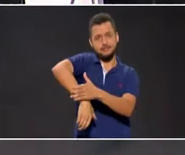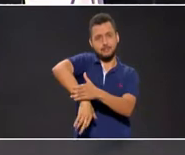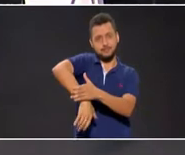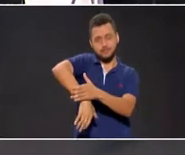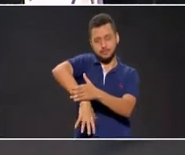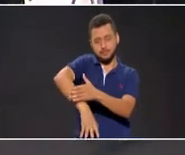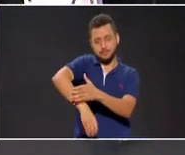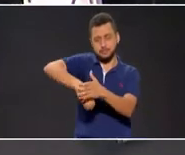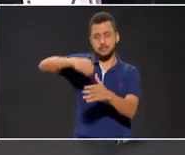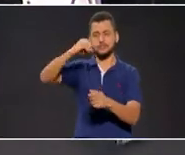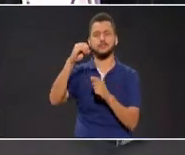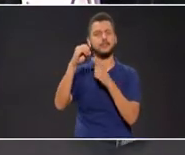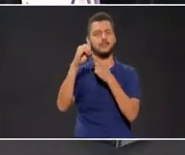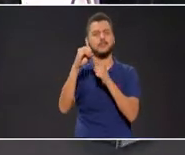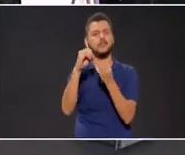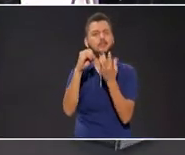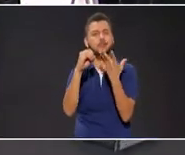favor